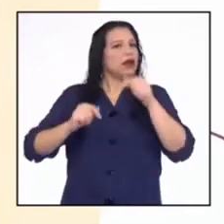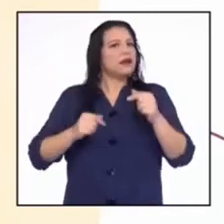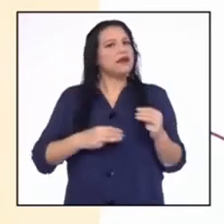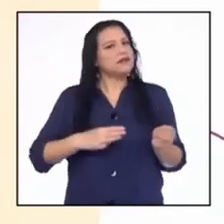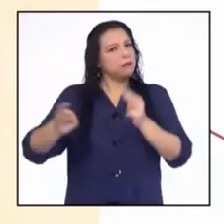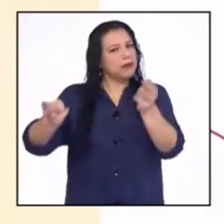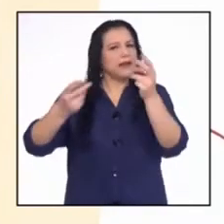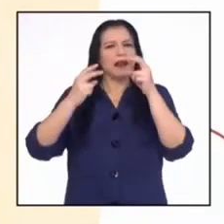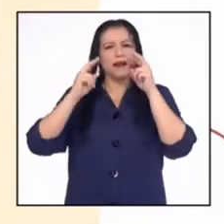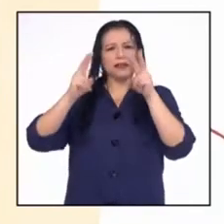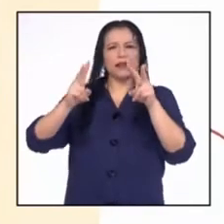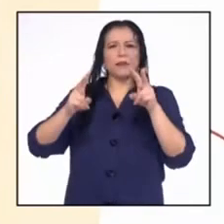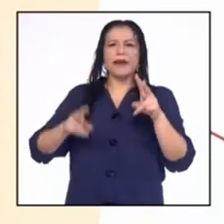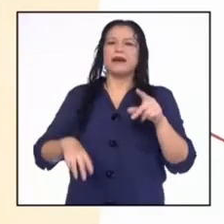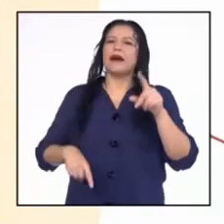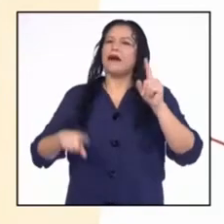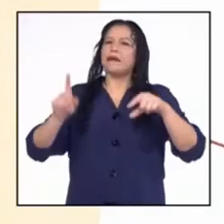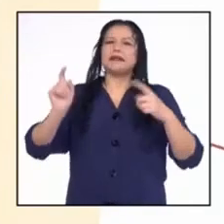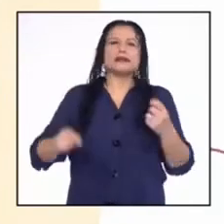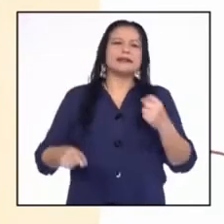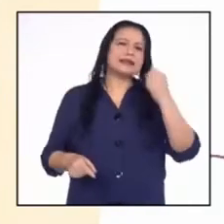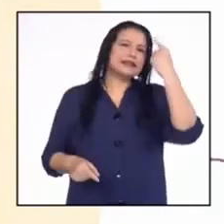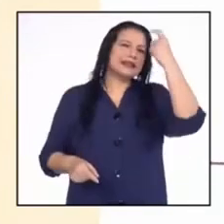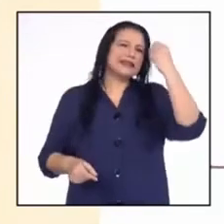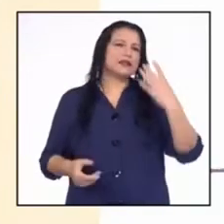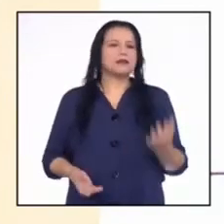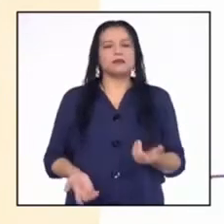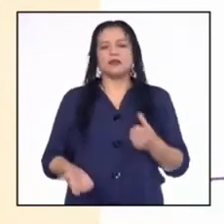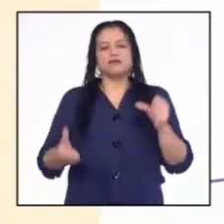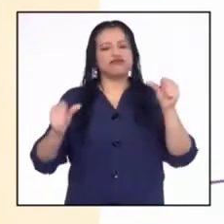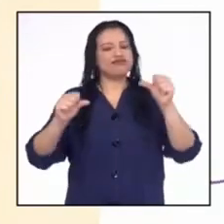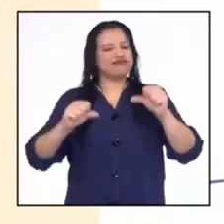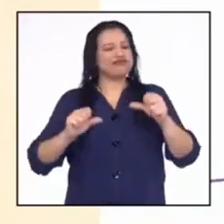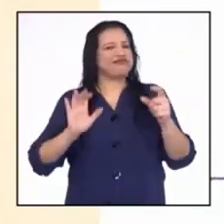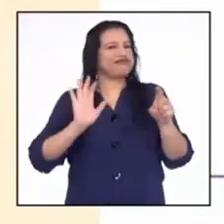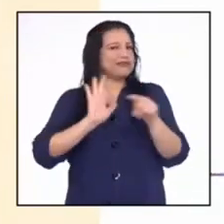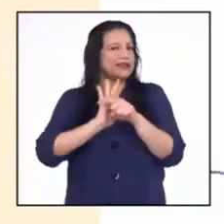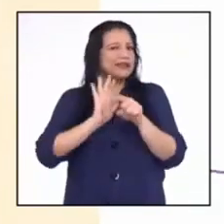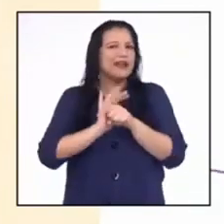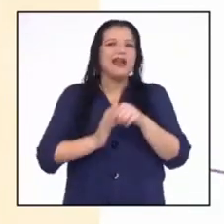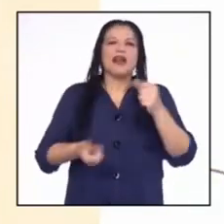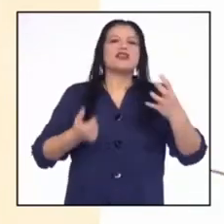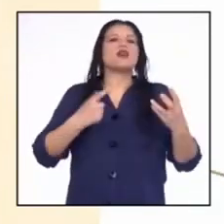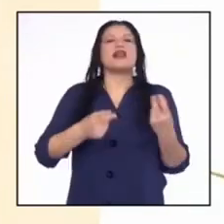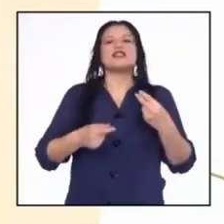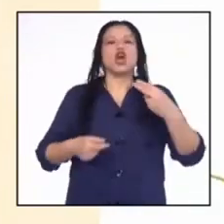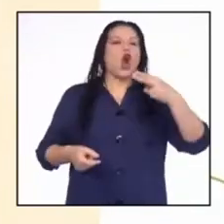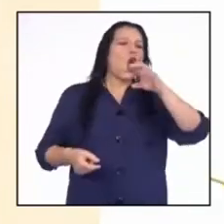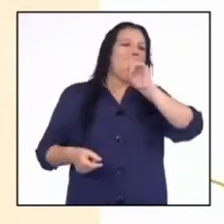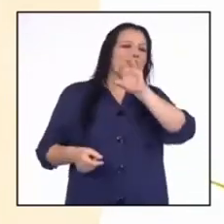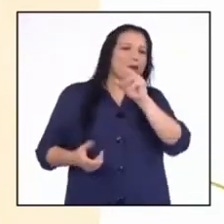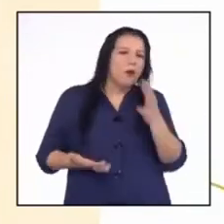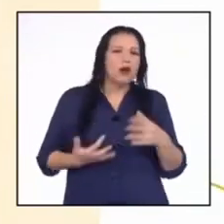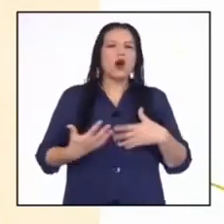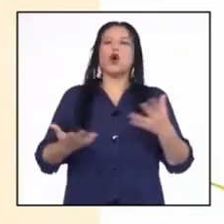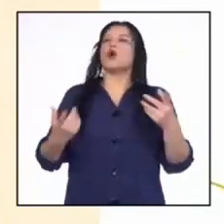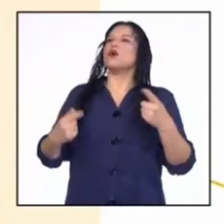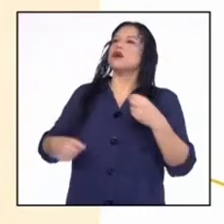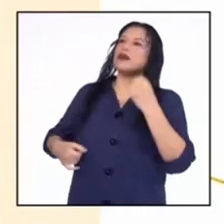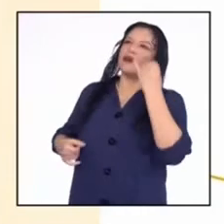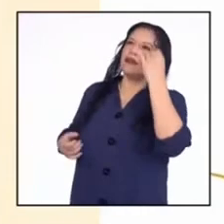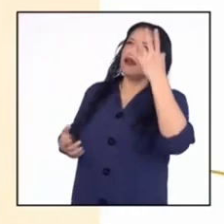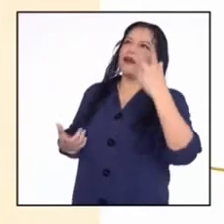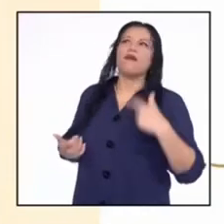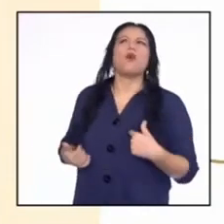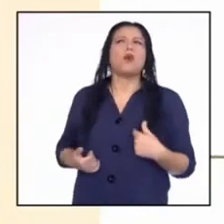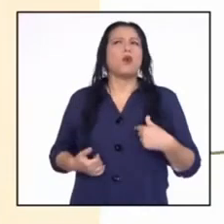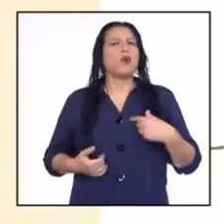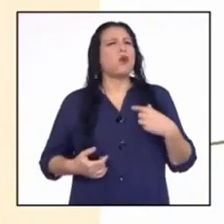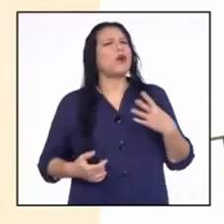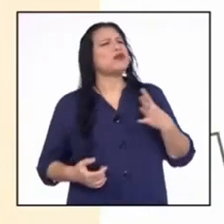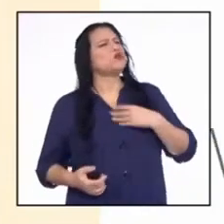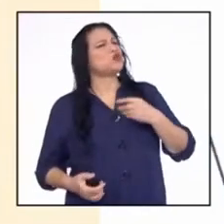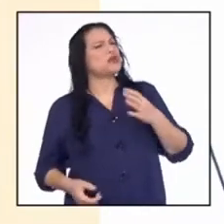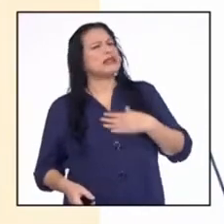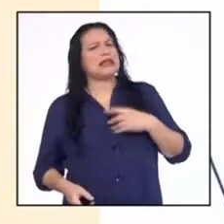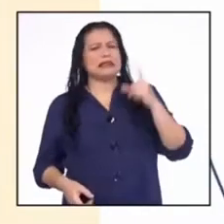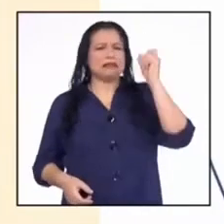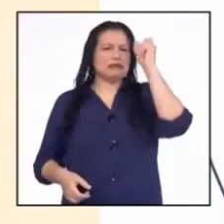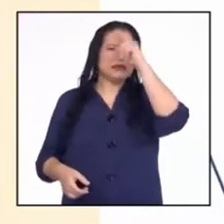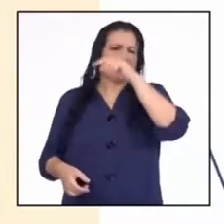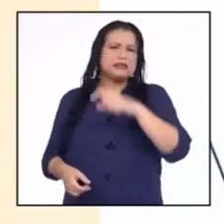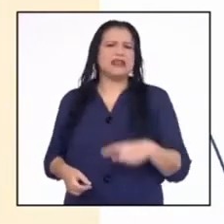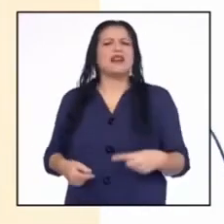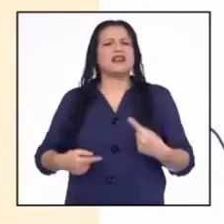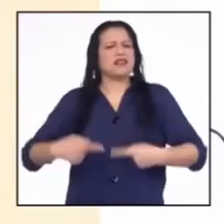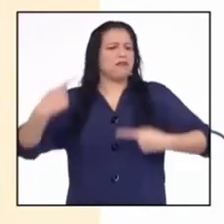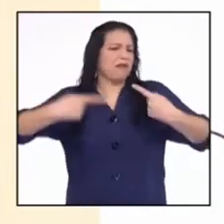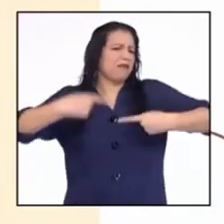verlos le entienden muchas veces con excusas malazas, de que son las hormonas, o con el floro de que están en una edad complicada, generando una guerra